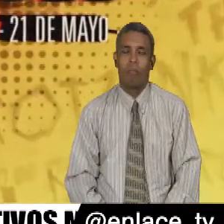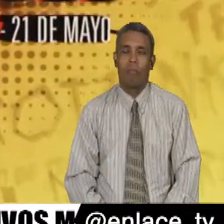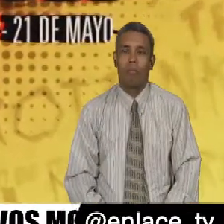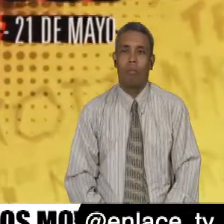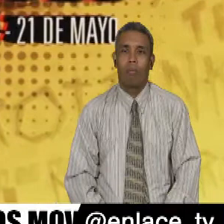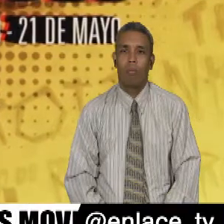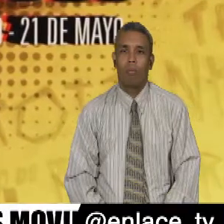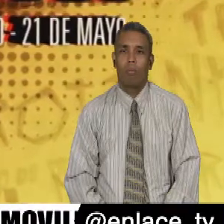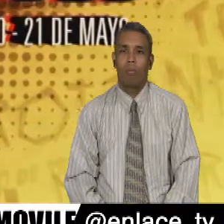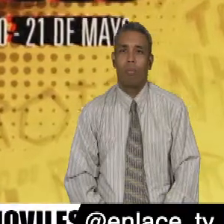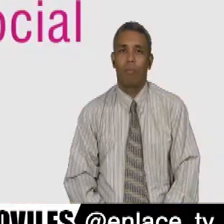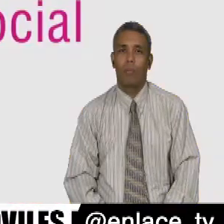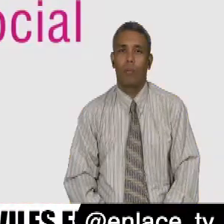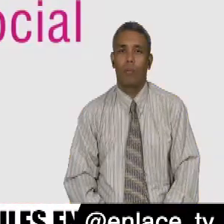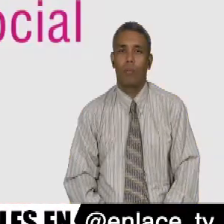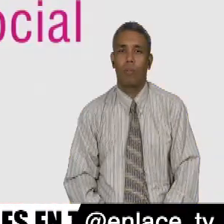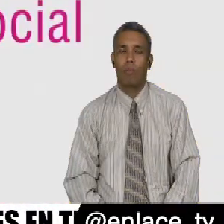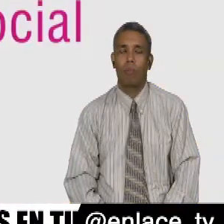gracias